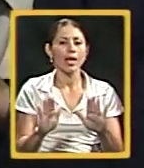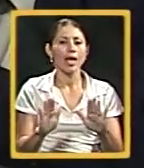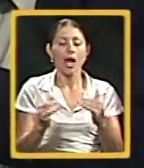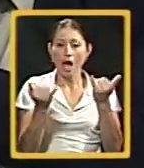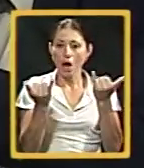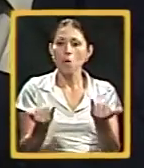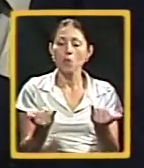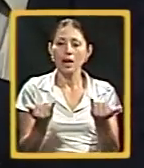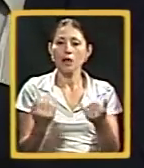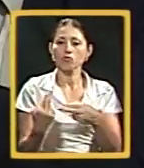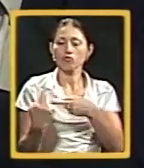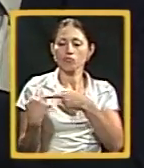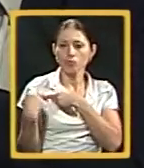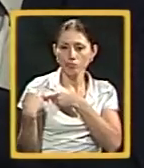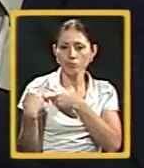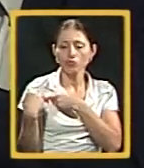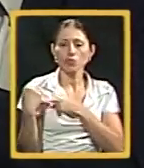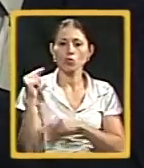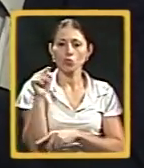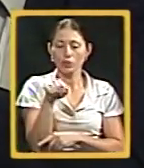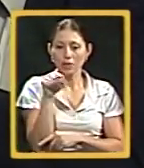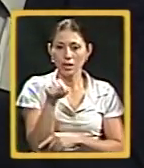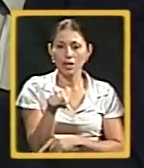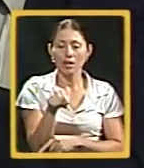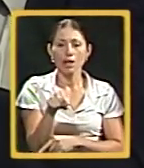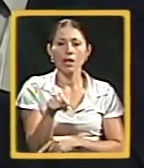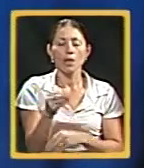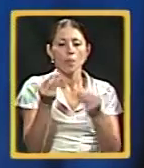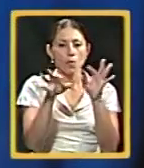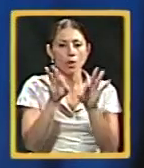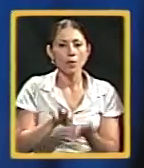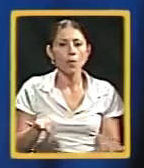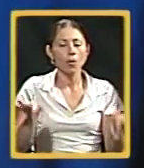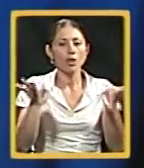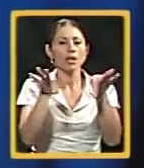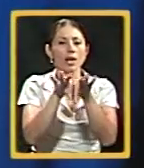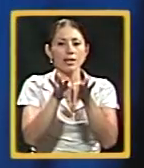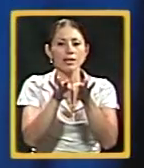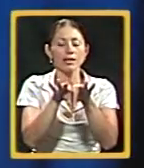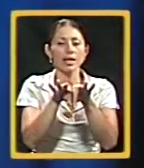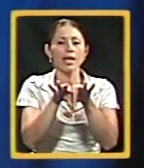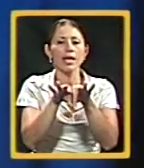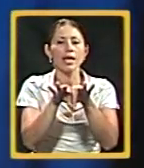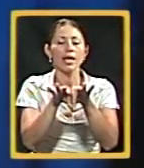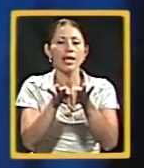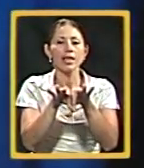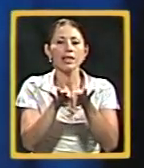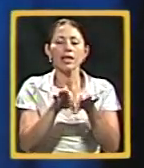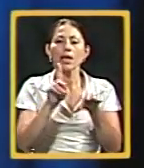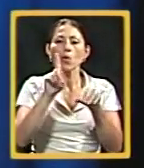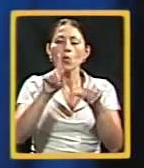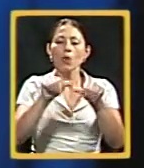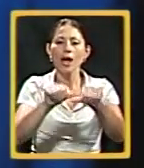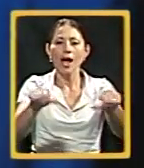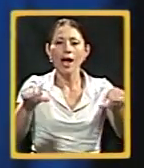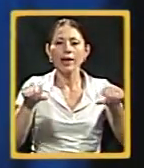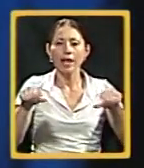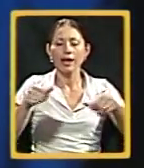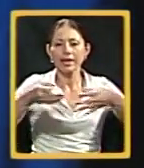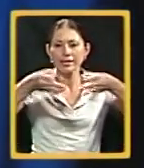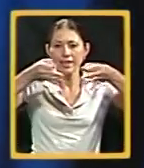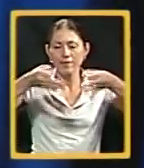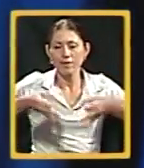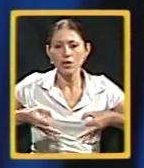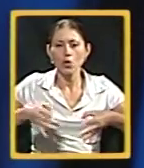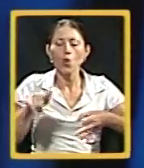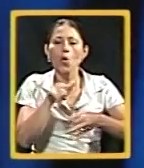ahora tiene usted una responsabilidad muy importante de un área que se definió como